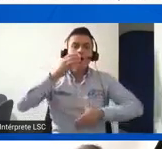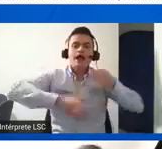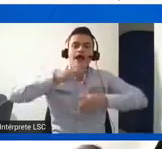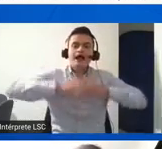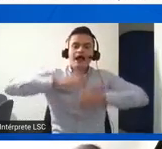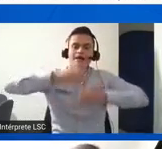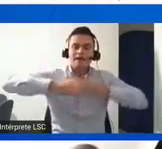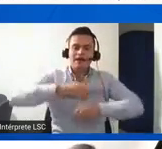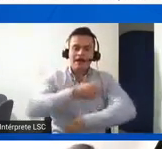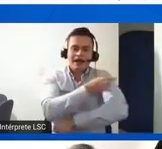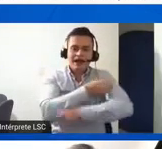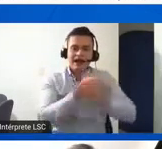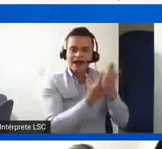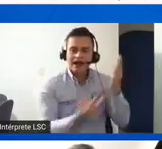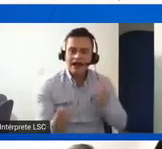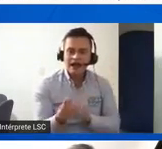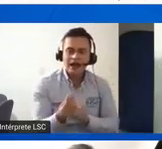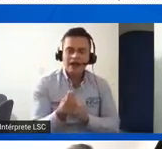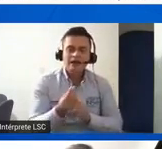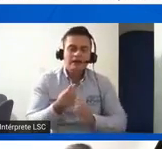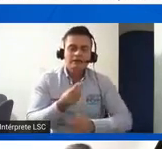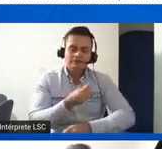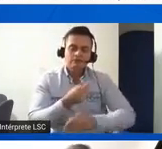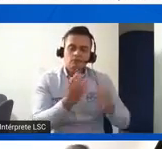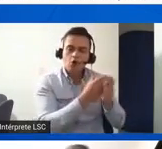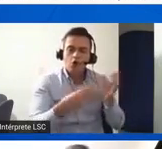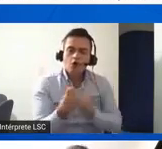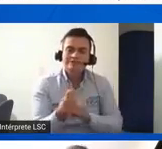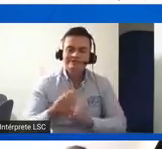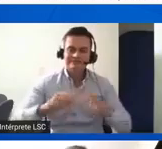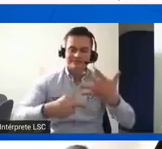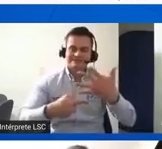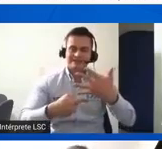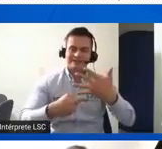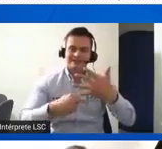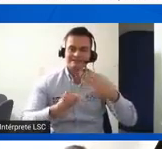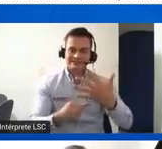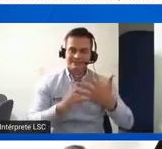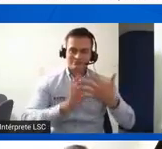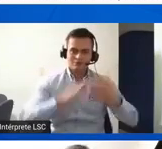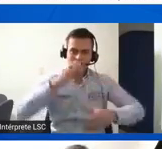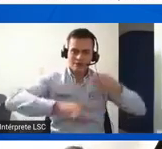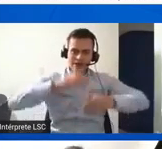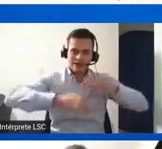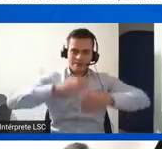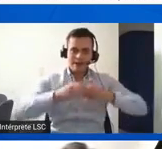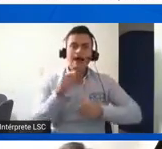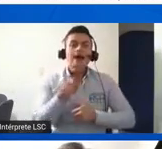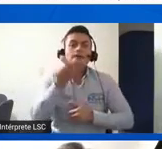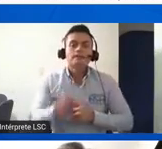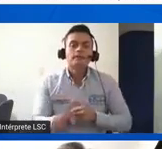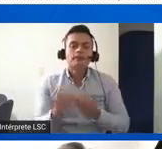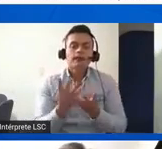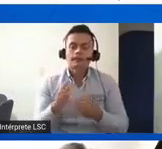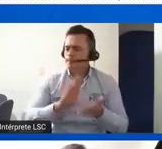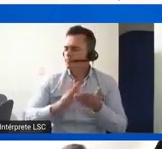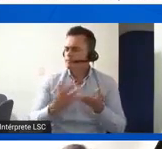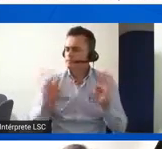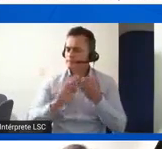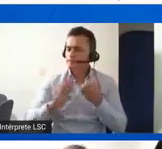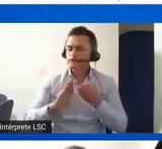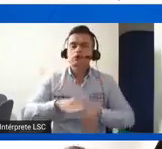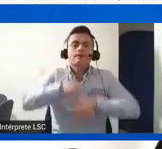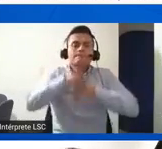comisión, en la comisión sexta de Cámara, con el con el